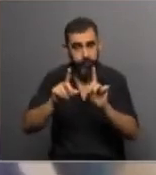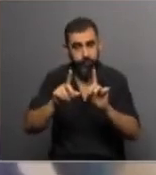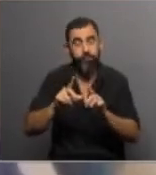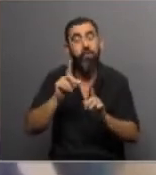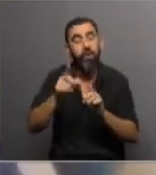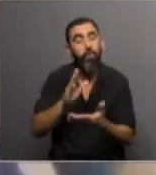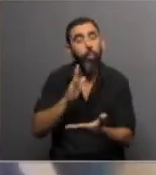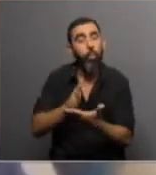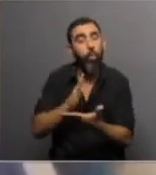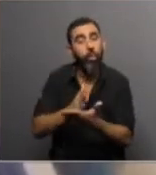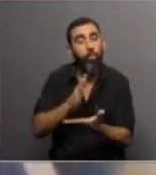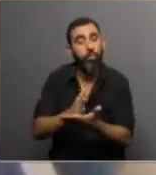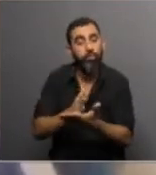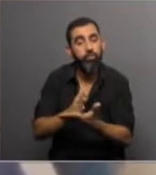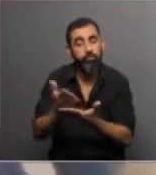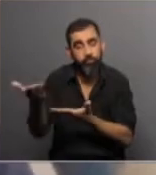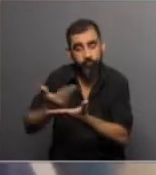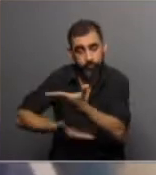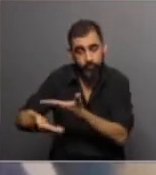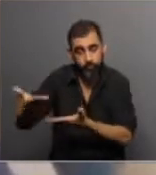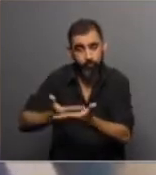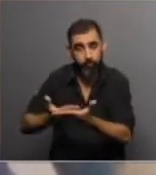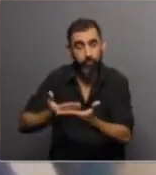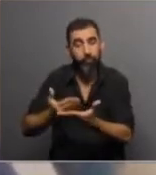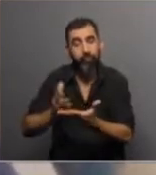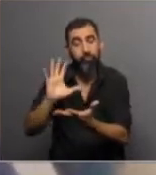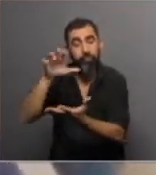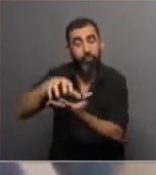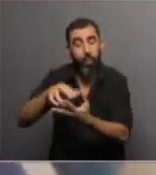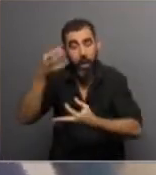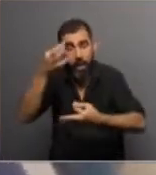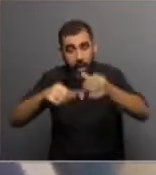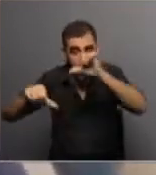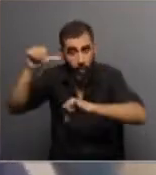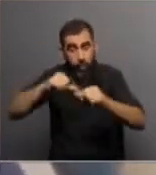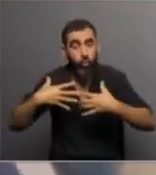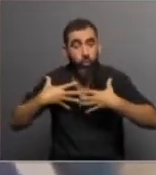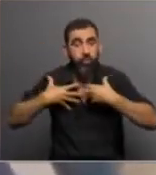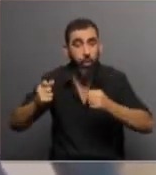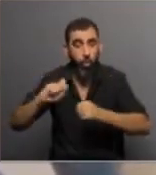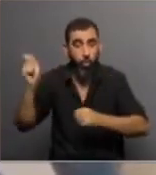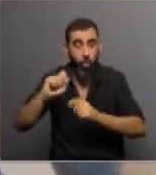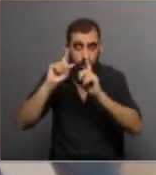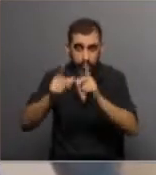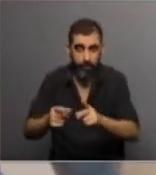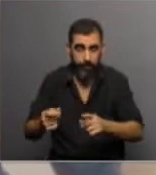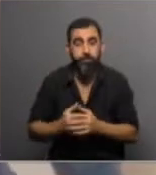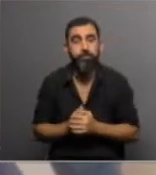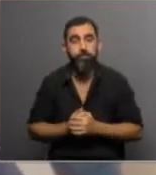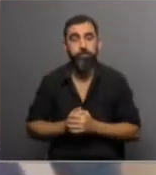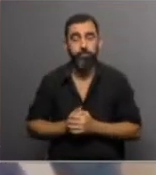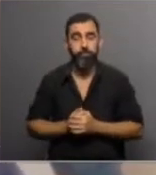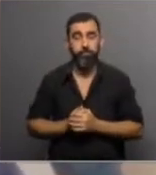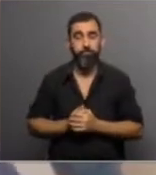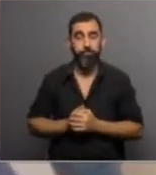en colaboración y en interacción con el Departamento de Laboratorio de Salud Pública con su área de Virología.